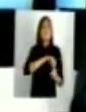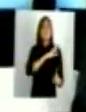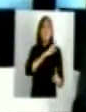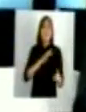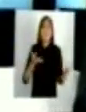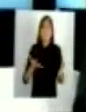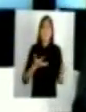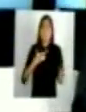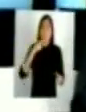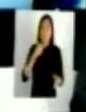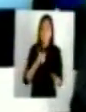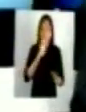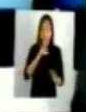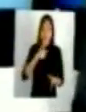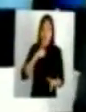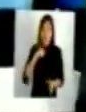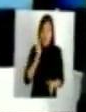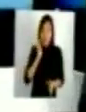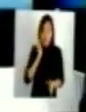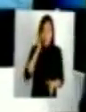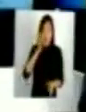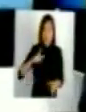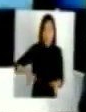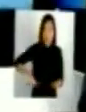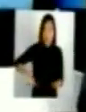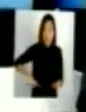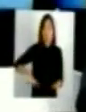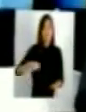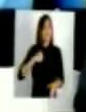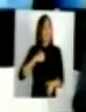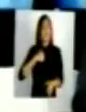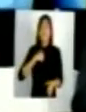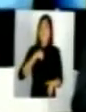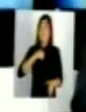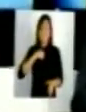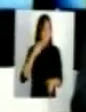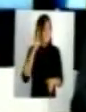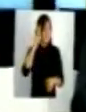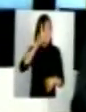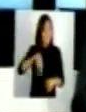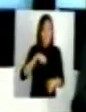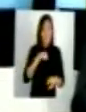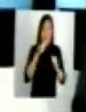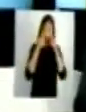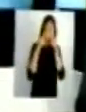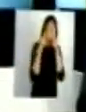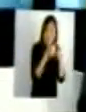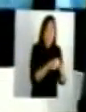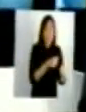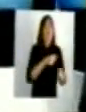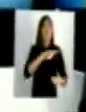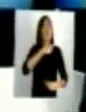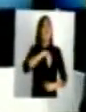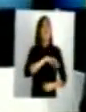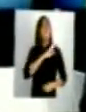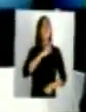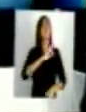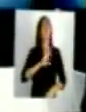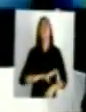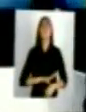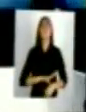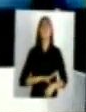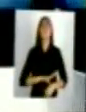estos temas, al presidente de la Cámara de la Industria de la Construcción, Luis Rafael Méndez Jalet, y a Rodrigo